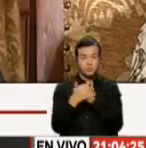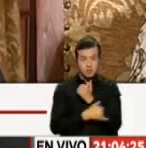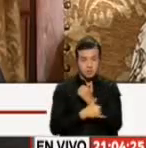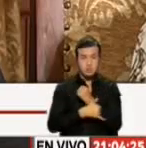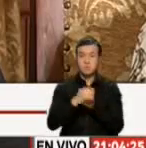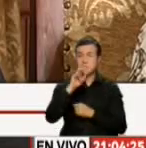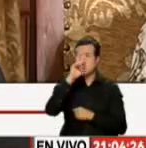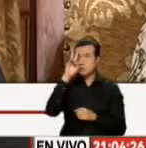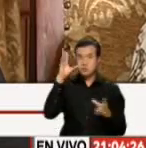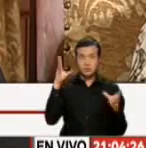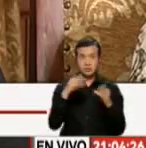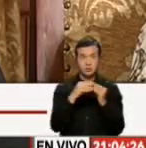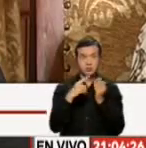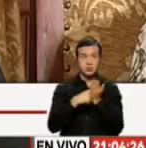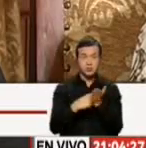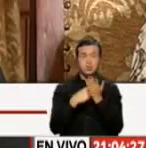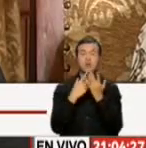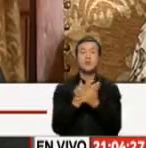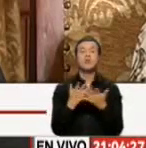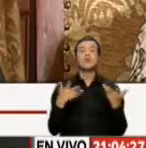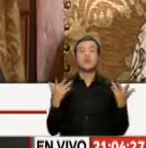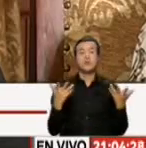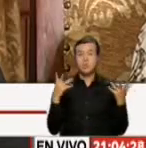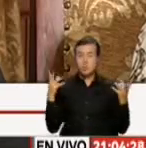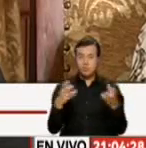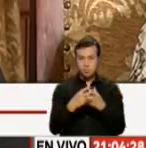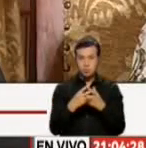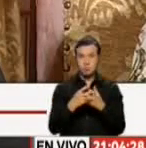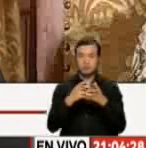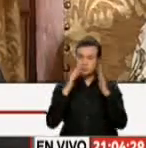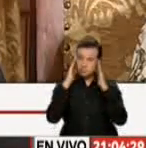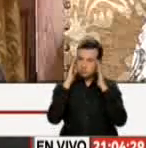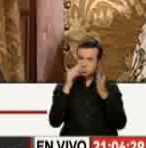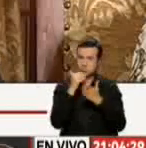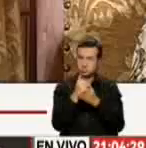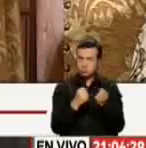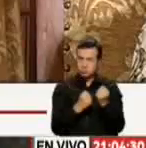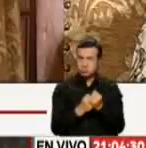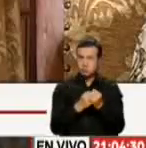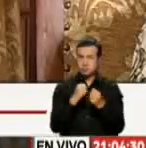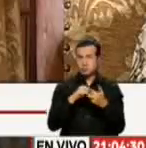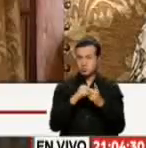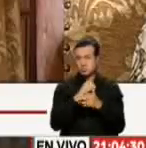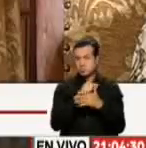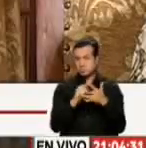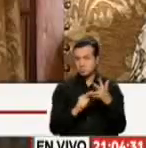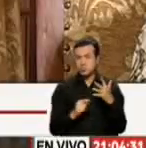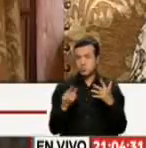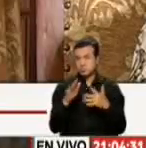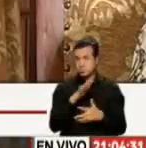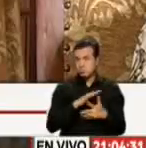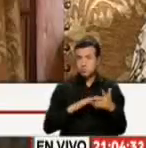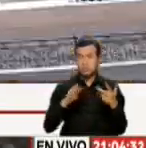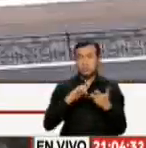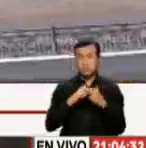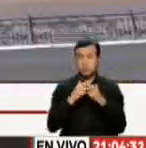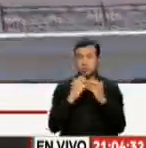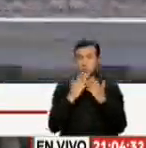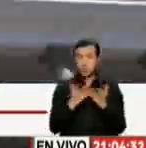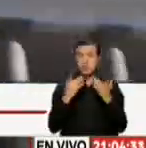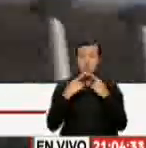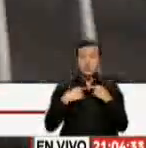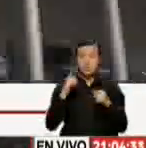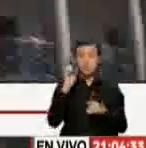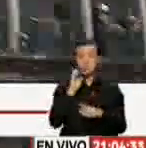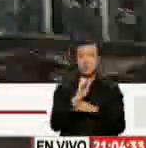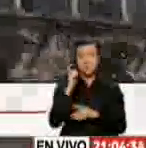incluida Venezuela, a fin de en conjunto dar respuestas a las distintas facetas que componen la problemática. Negó que